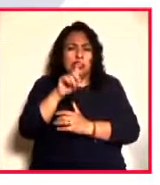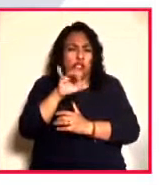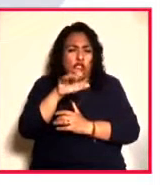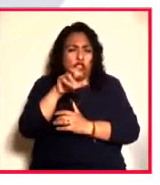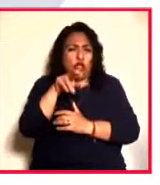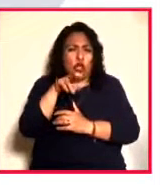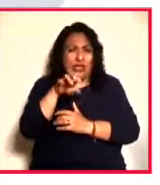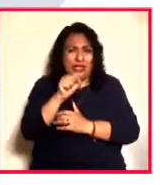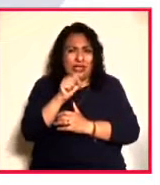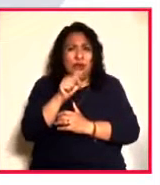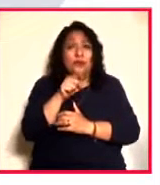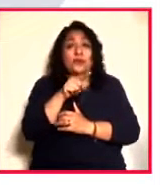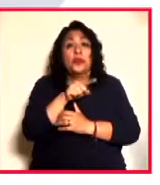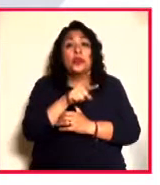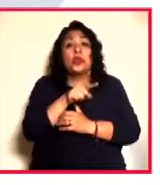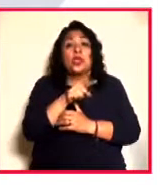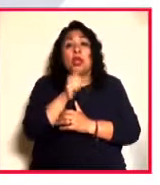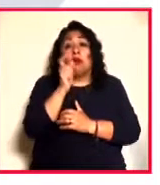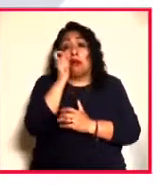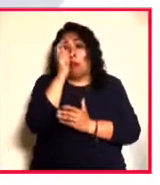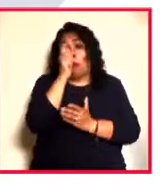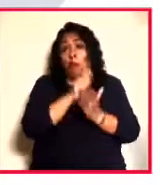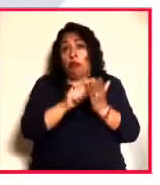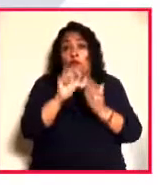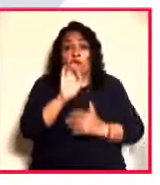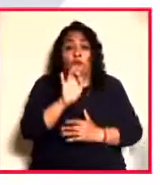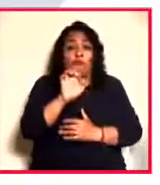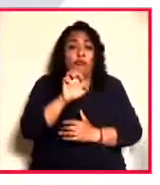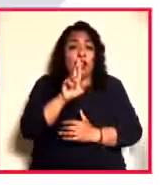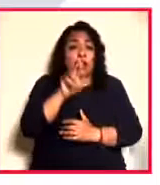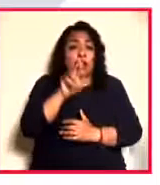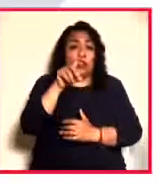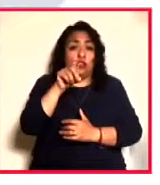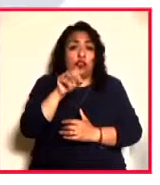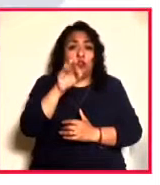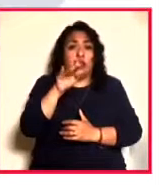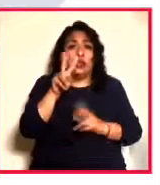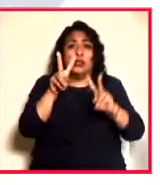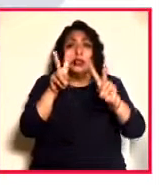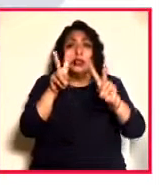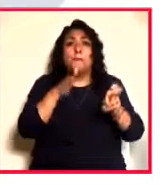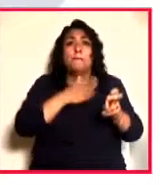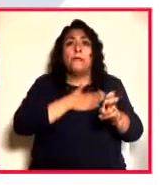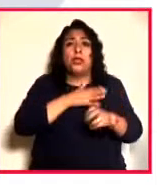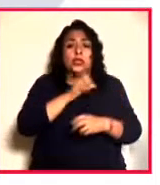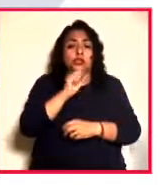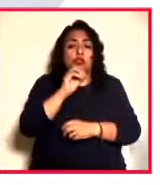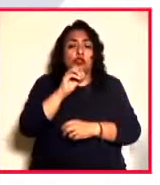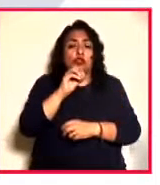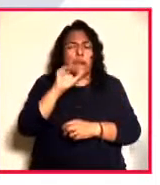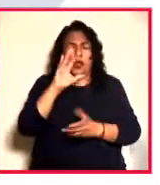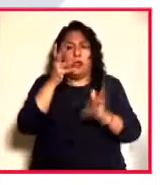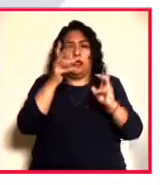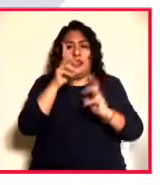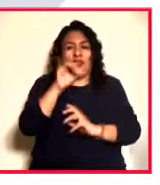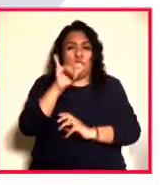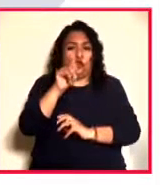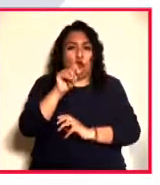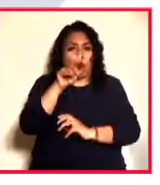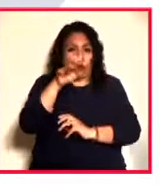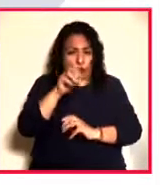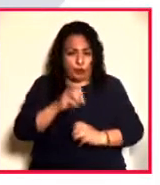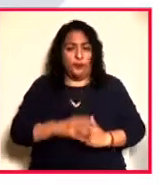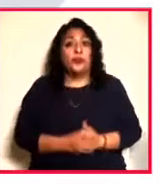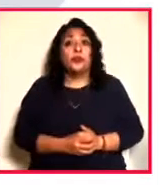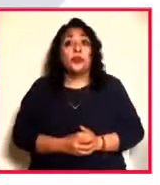la obra de Fernando Fernández que se titula Ni sombra de disturbio. ¿Sí?